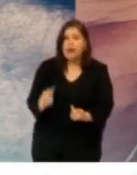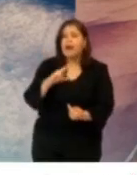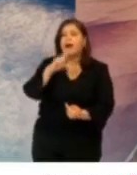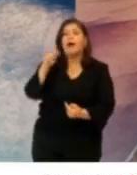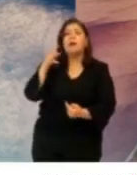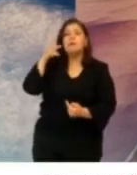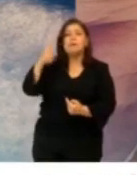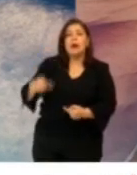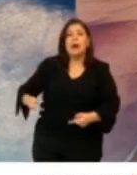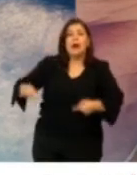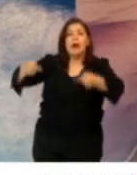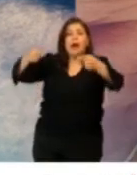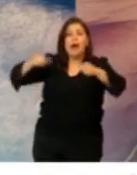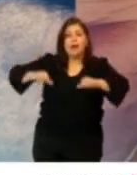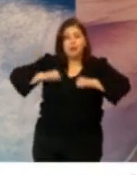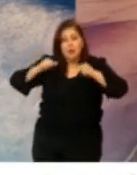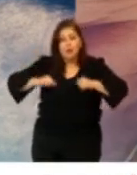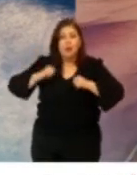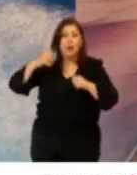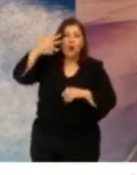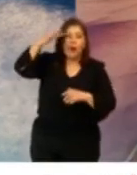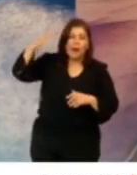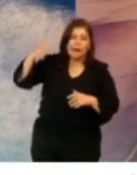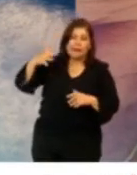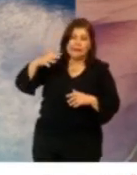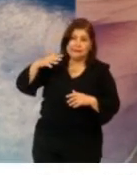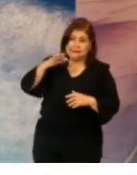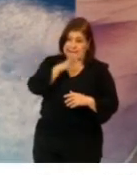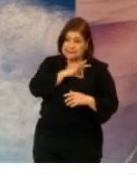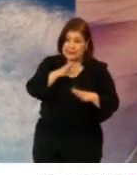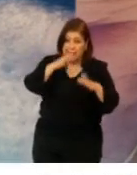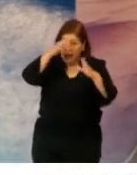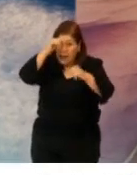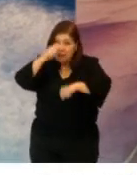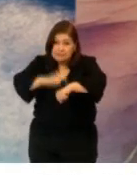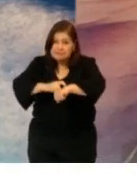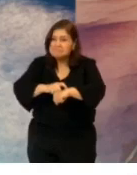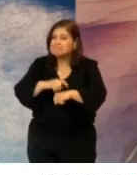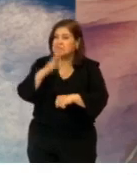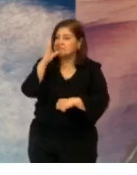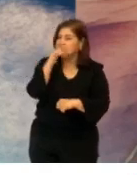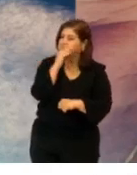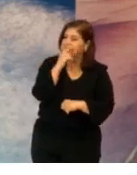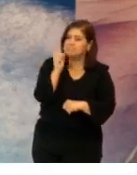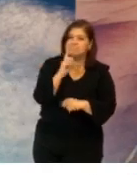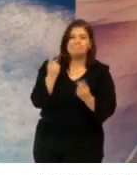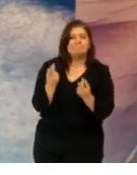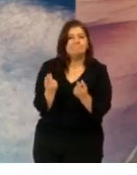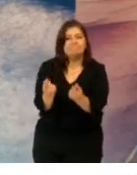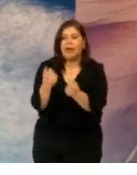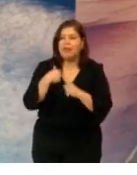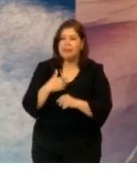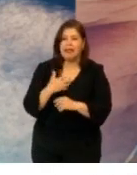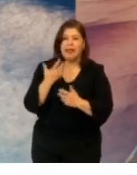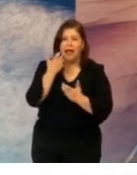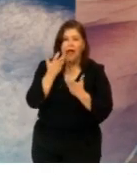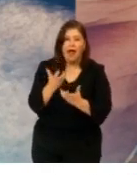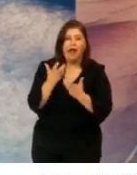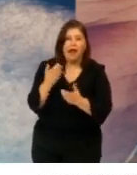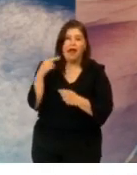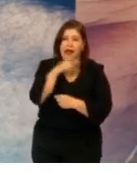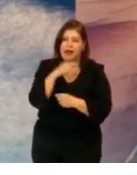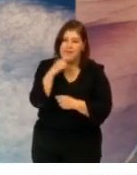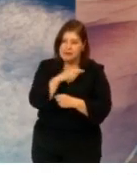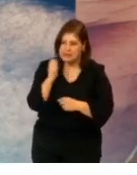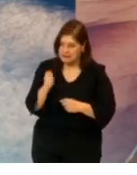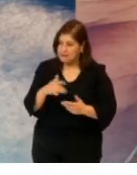o adultos capaces de pactar los tiempos de las cosas y pactar los temas. Y